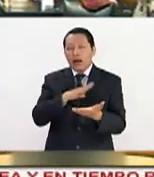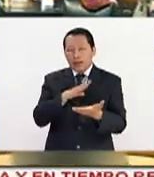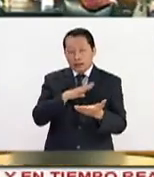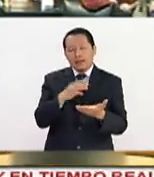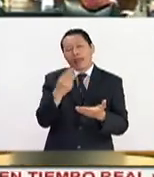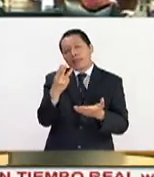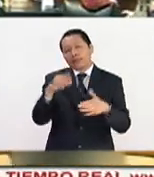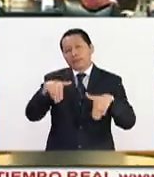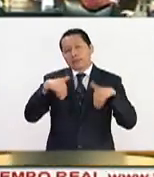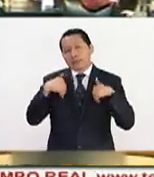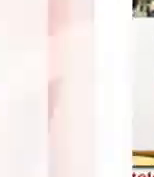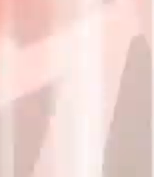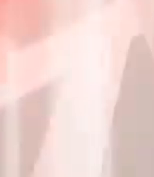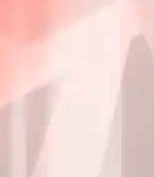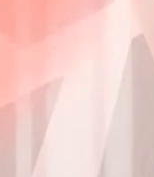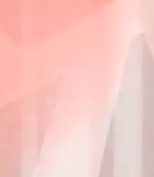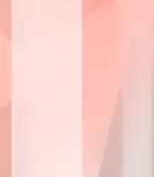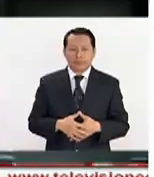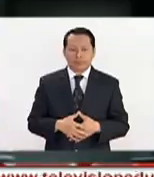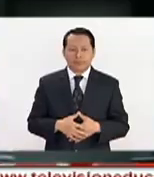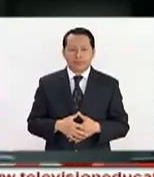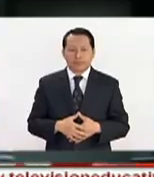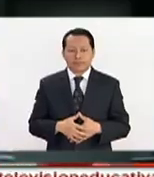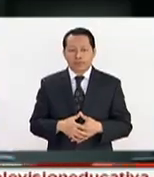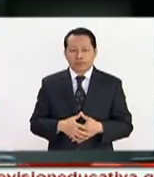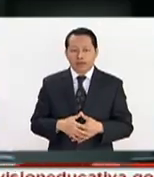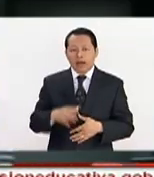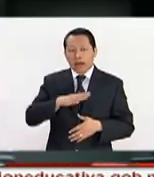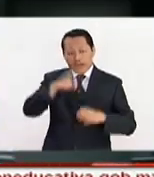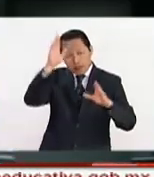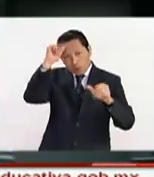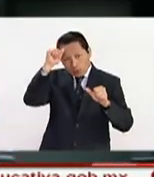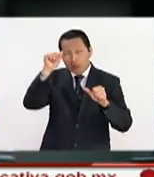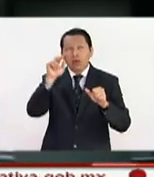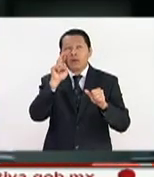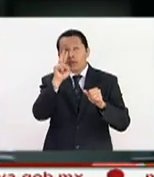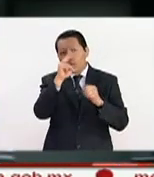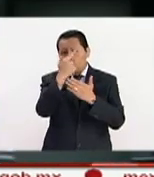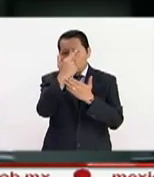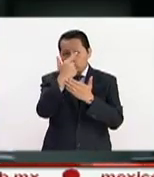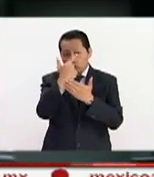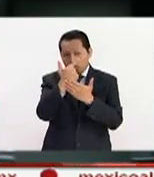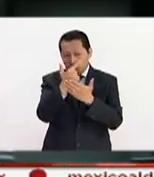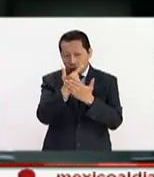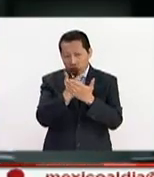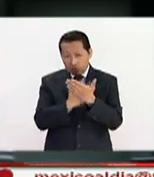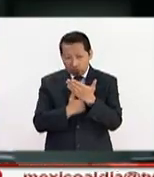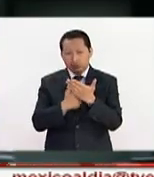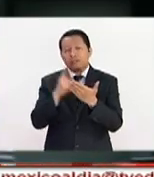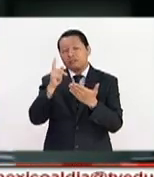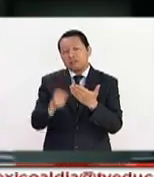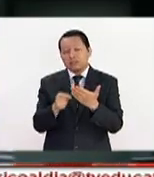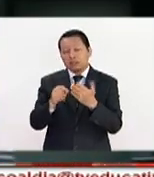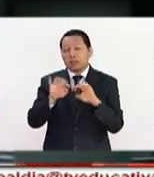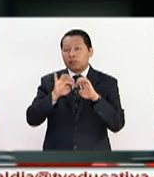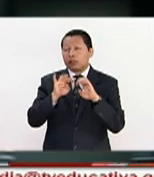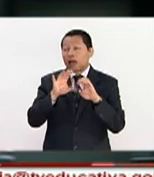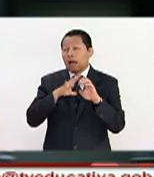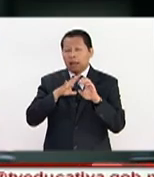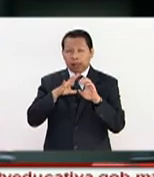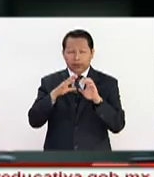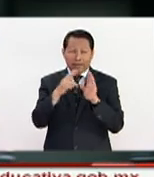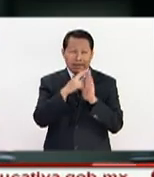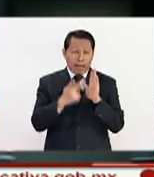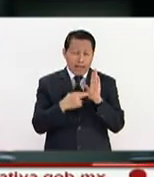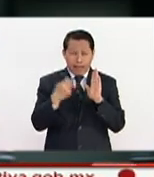3 abstenciones. De acuerdo a la votación en el tablero electrónico y de no reunirse el quórum